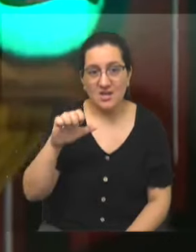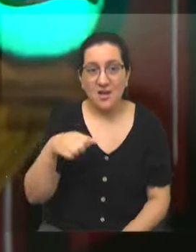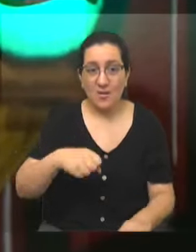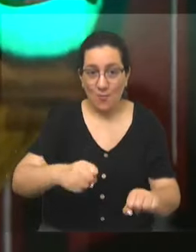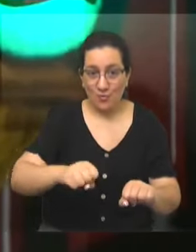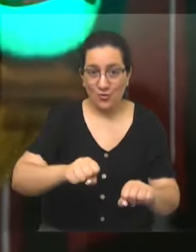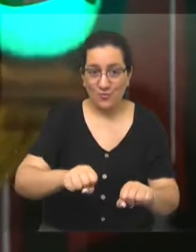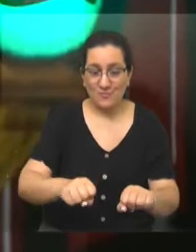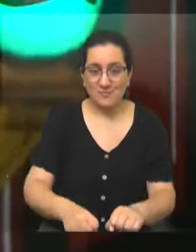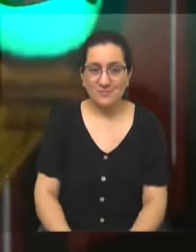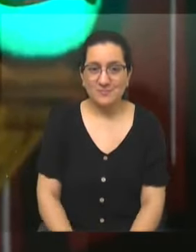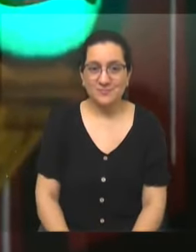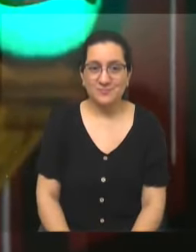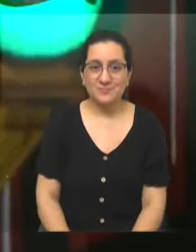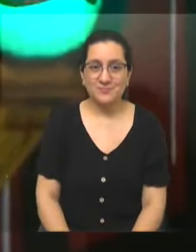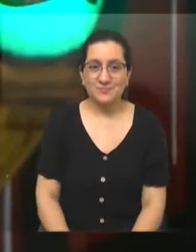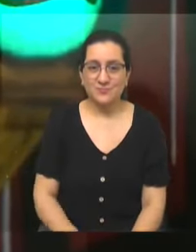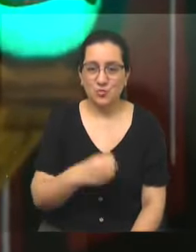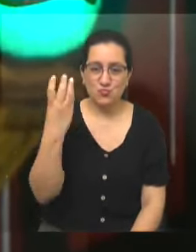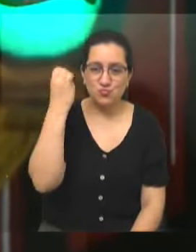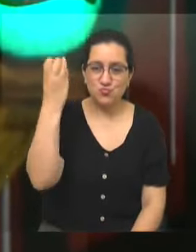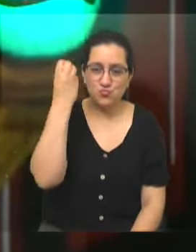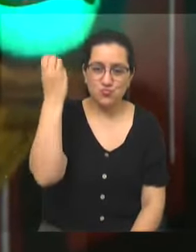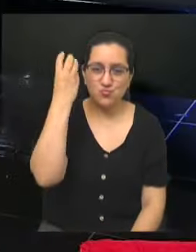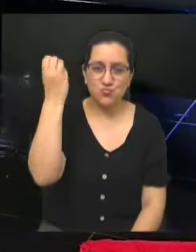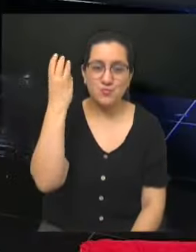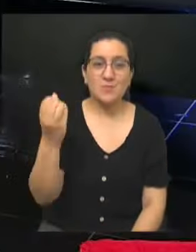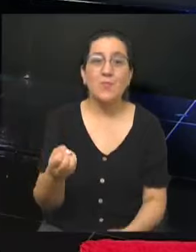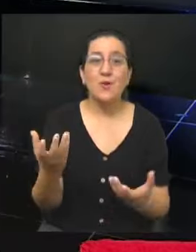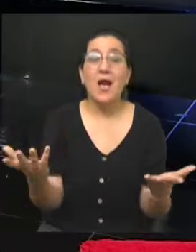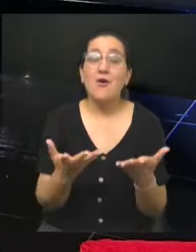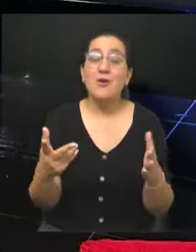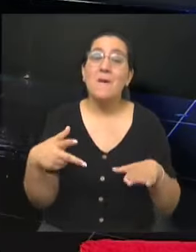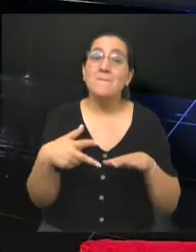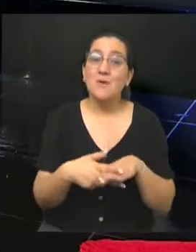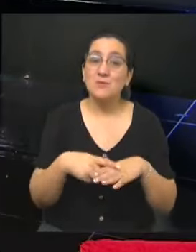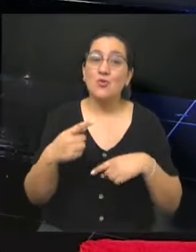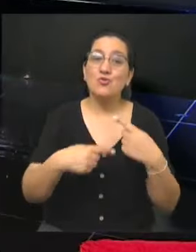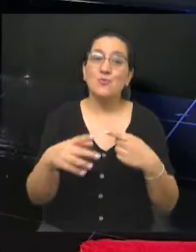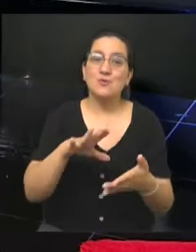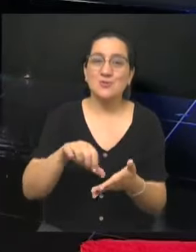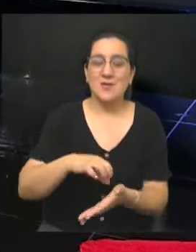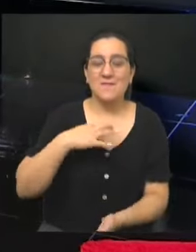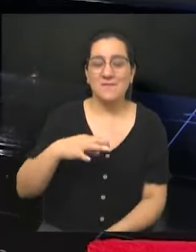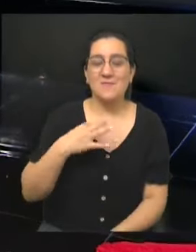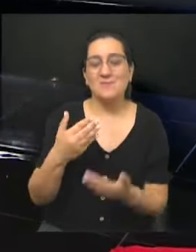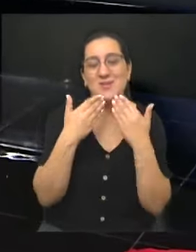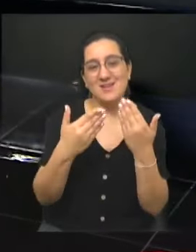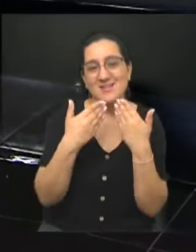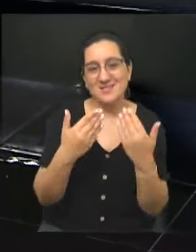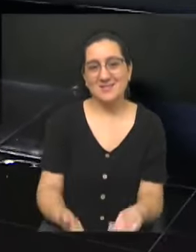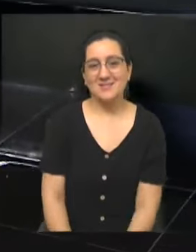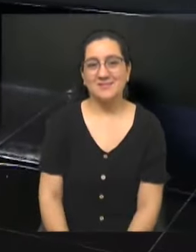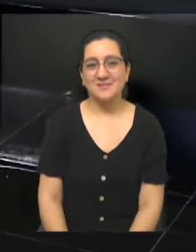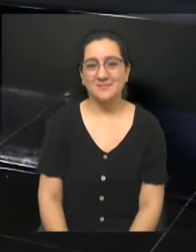claro. Con la sirena. ¿Qué? Se va la sirena. ¡Wey, wey, wey! Sí, señores, vamos a una pequeña pausa y ya regresamos con Pasión Viva. Gracias, Lucía.